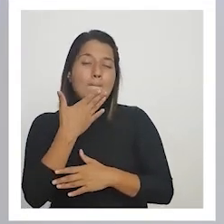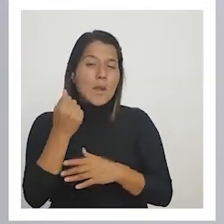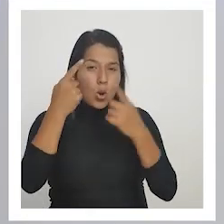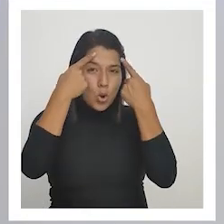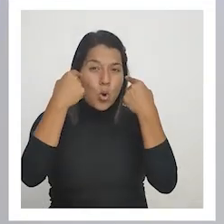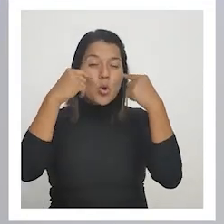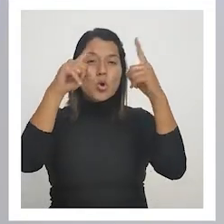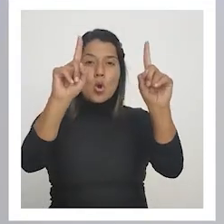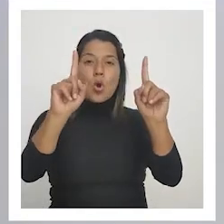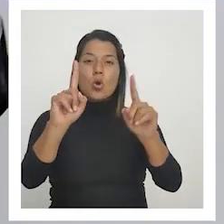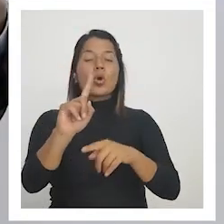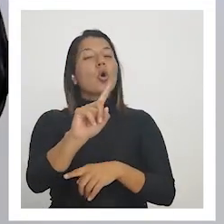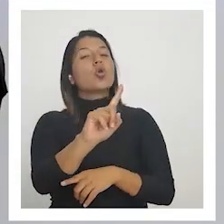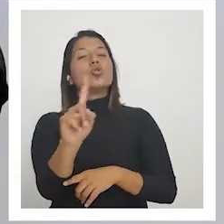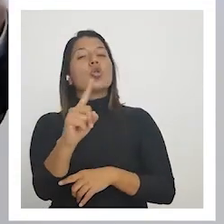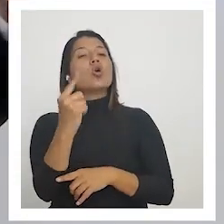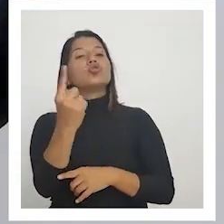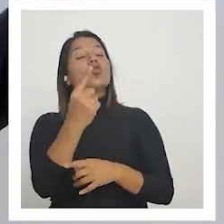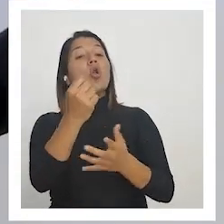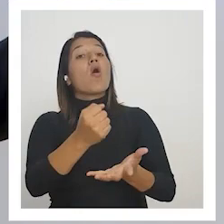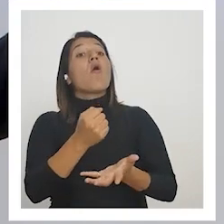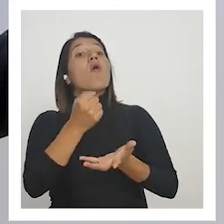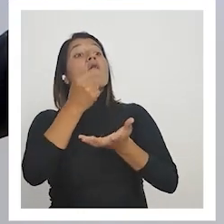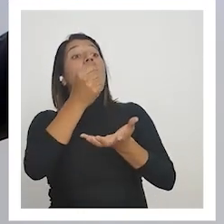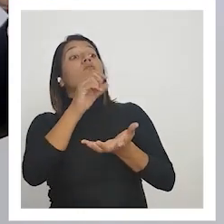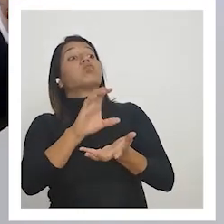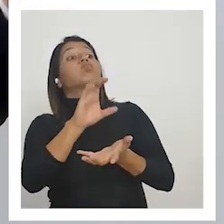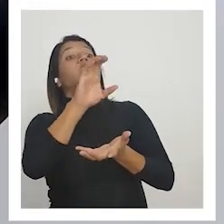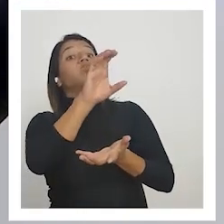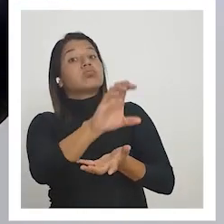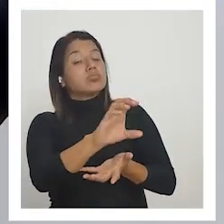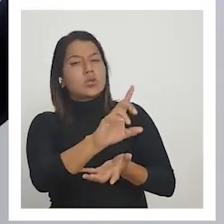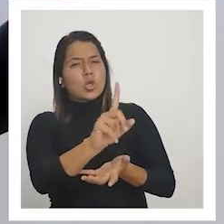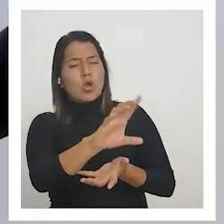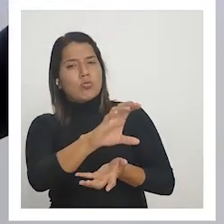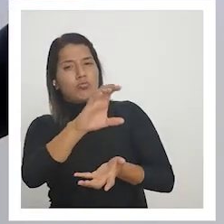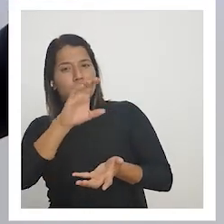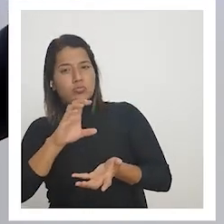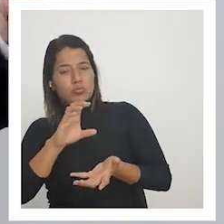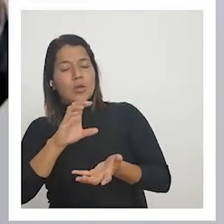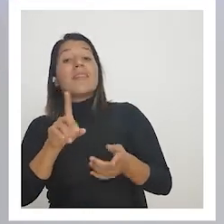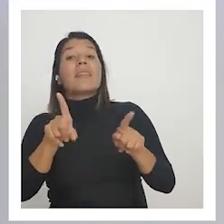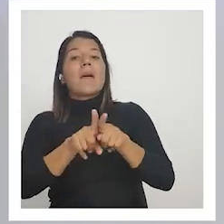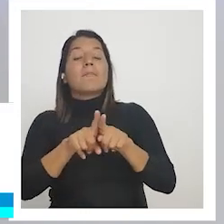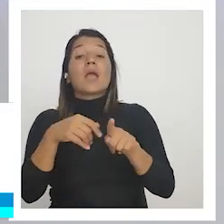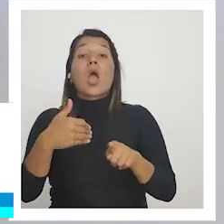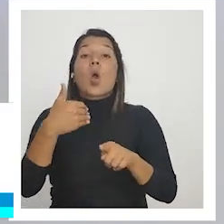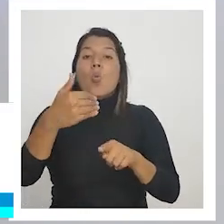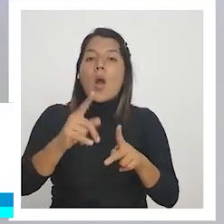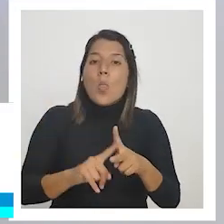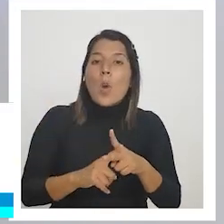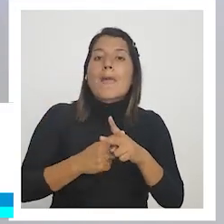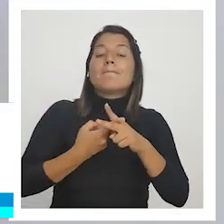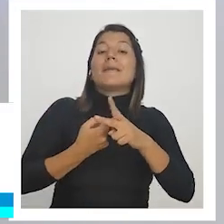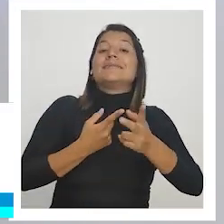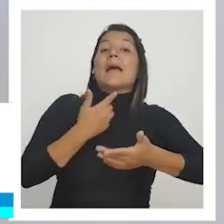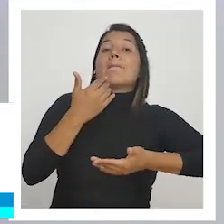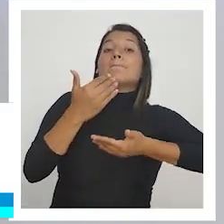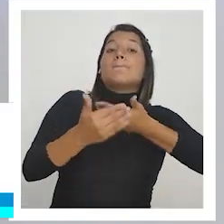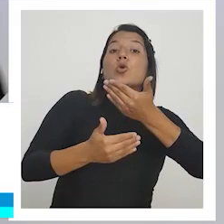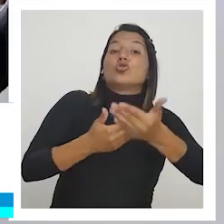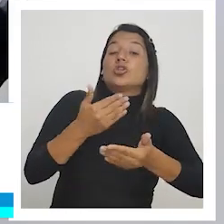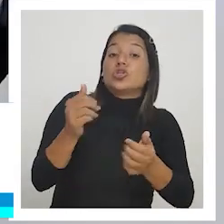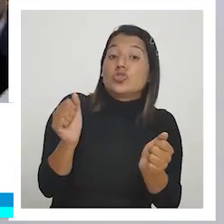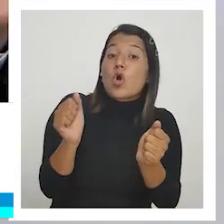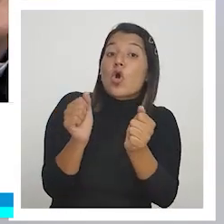no reembolsables. Es cuando se estructura un proceso que articula el fondo no reembolsable con el fondo reembolsable. ¿Por qué?